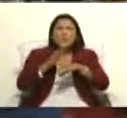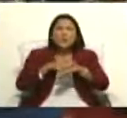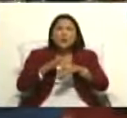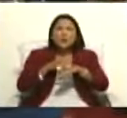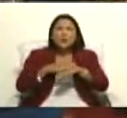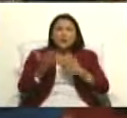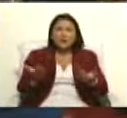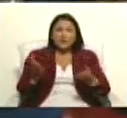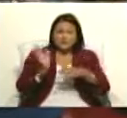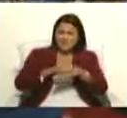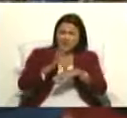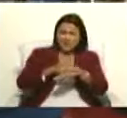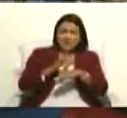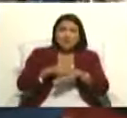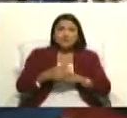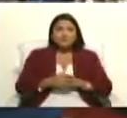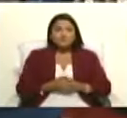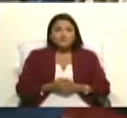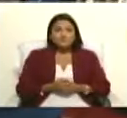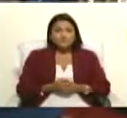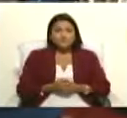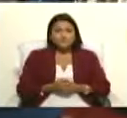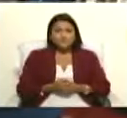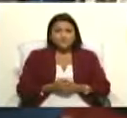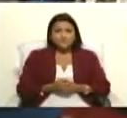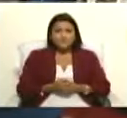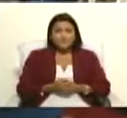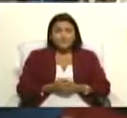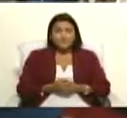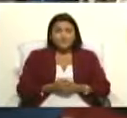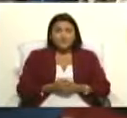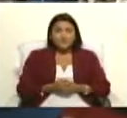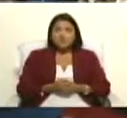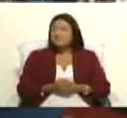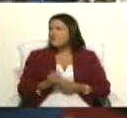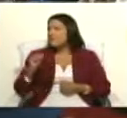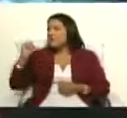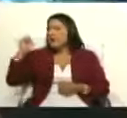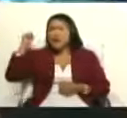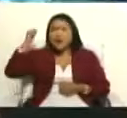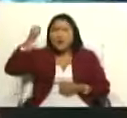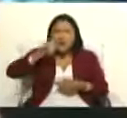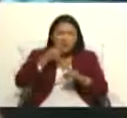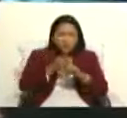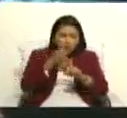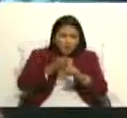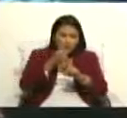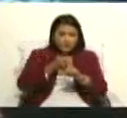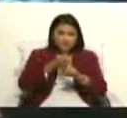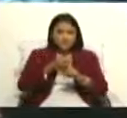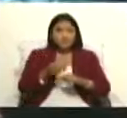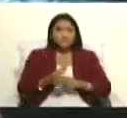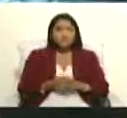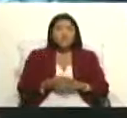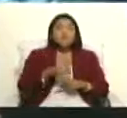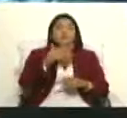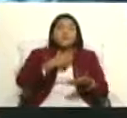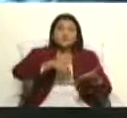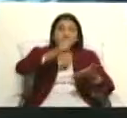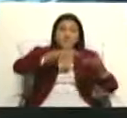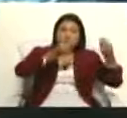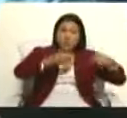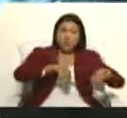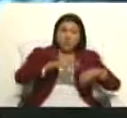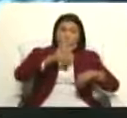algunos por qué ahora porque ahora no esta lucha ha sido de siempre cuando firmaron firmaron el acuerdo de Ginebra se